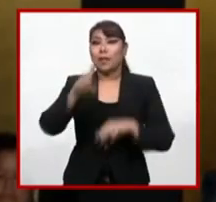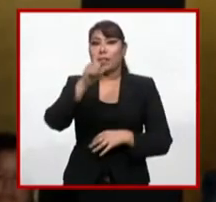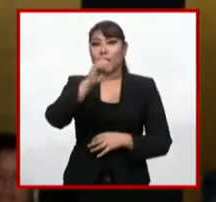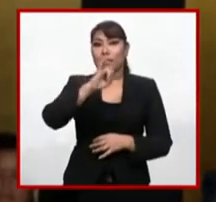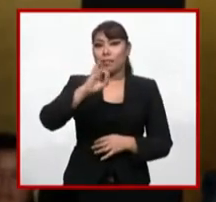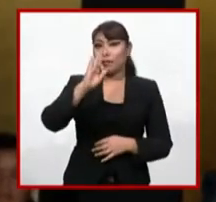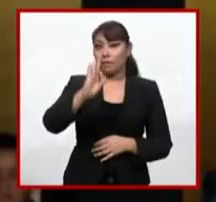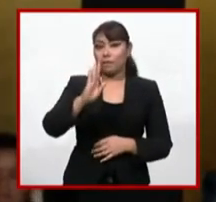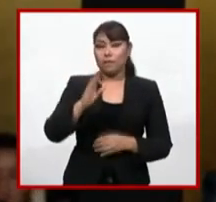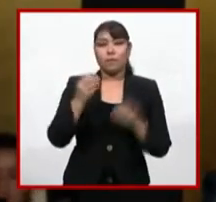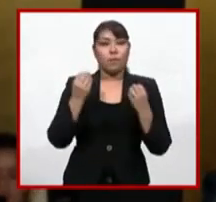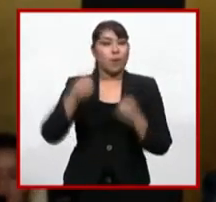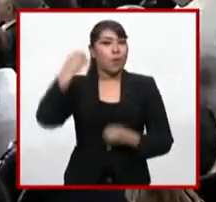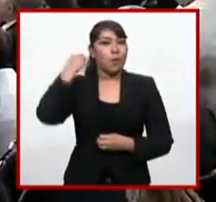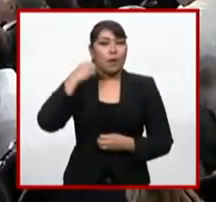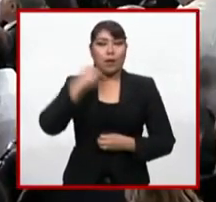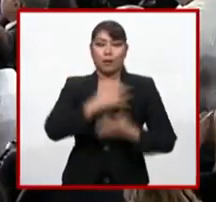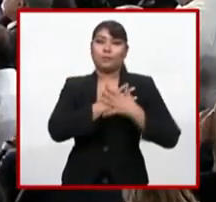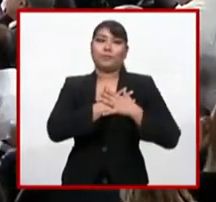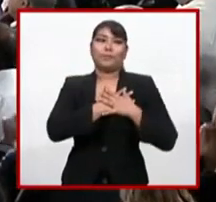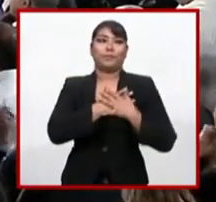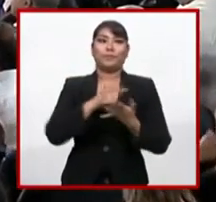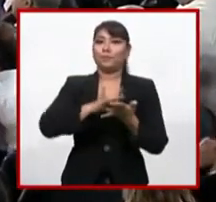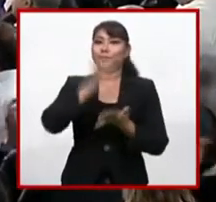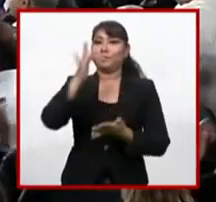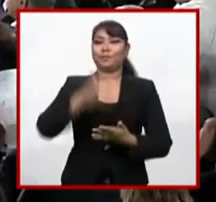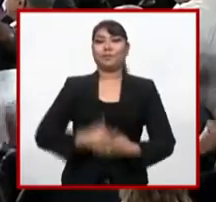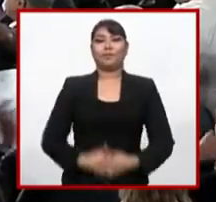con mucho amor a Oaxaca. Muchas gracias.